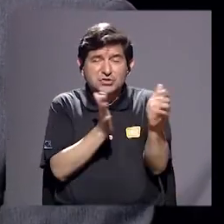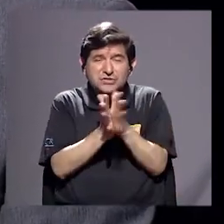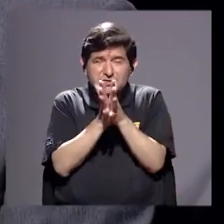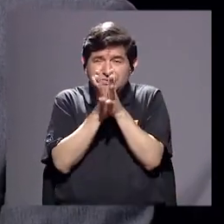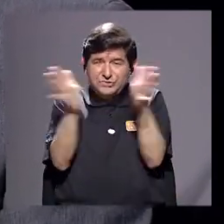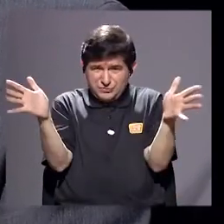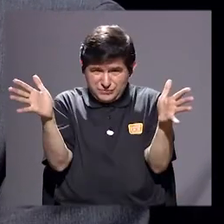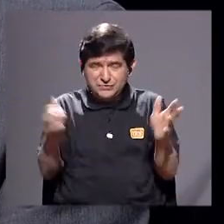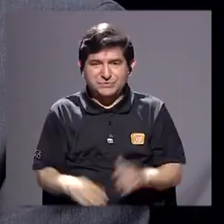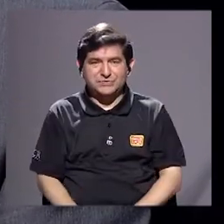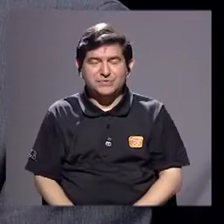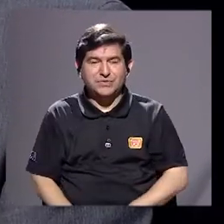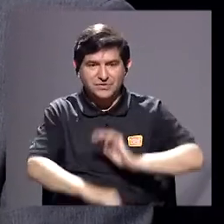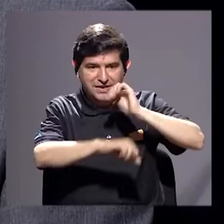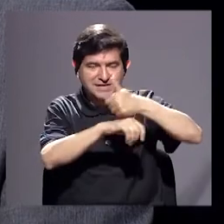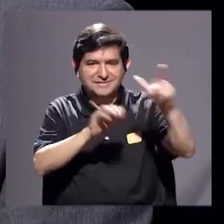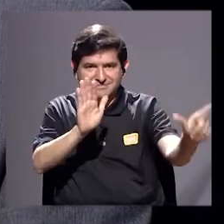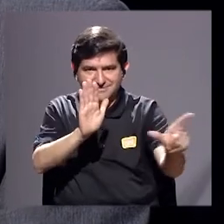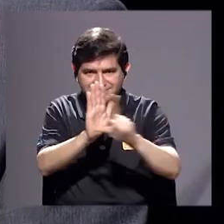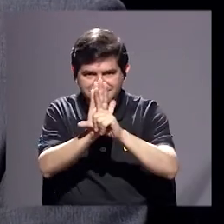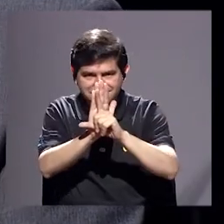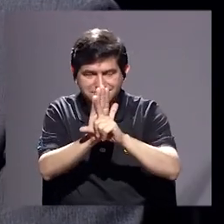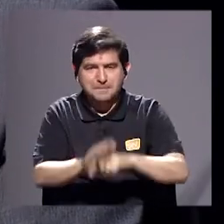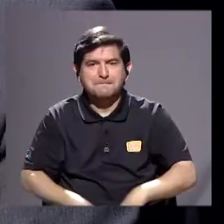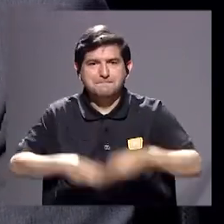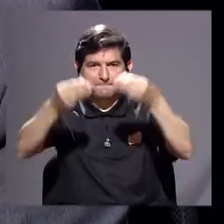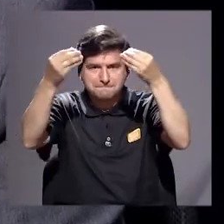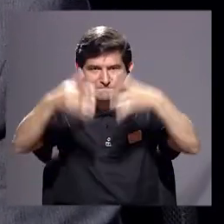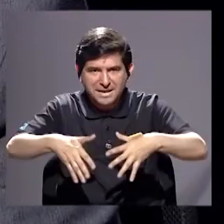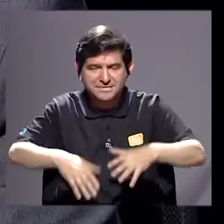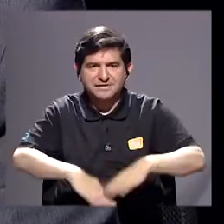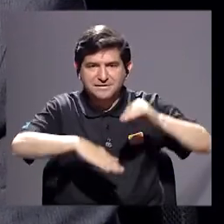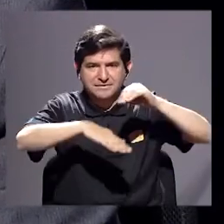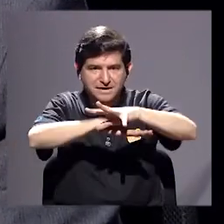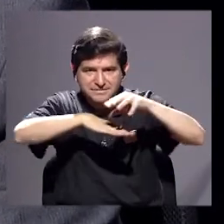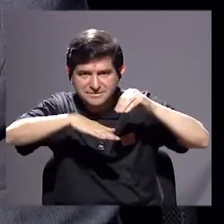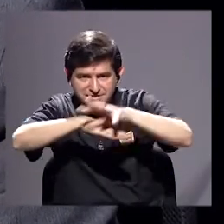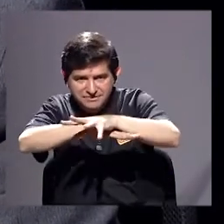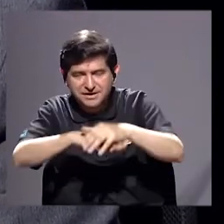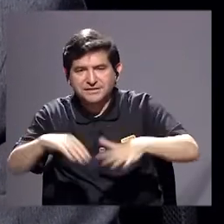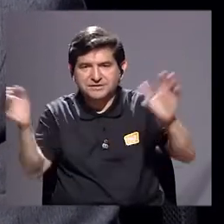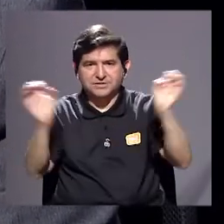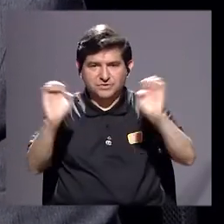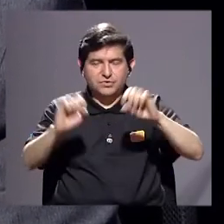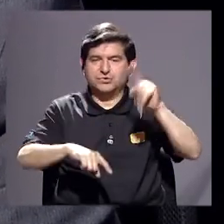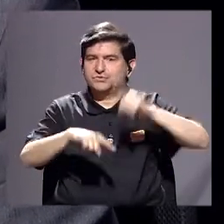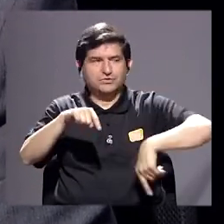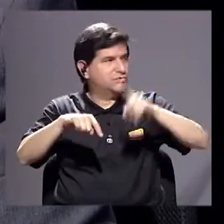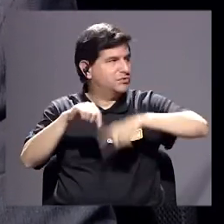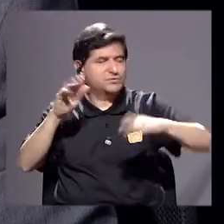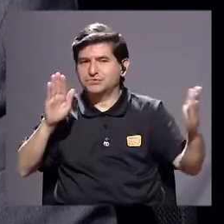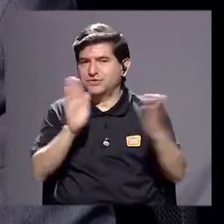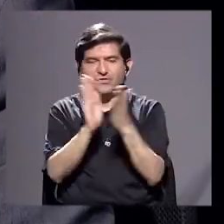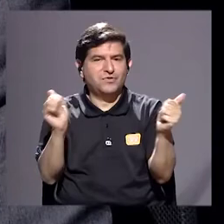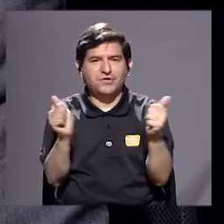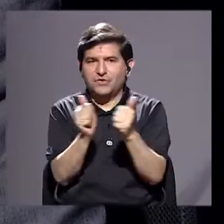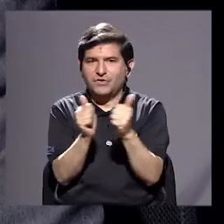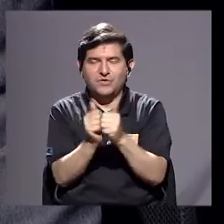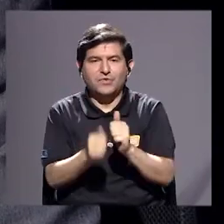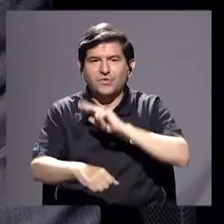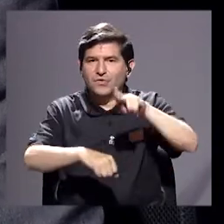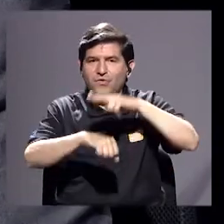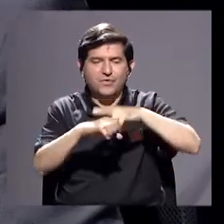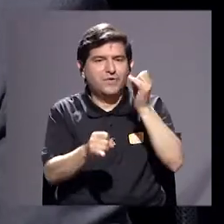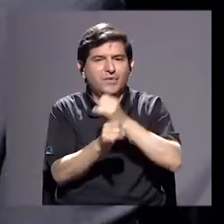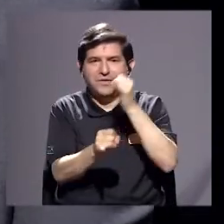donde según establece la ley las pérdidas y los efectos del desastre o de la emergencia no se pueden enfrentar con los recursos ordinarios de